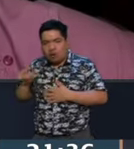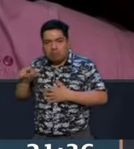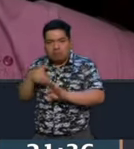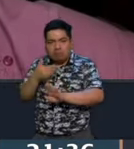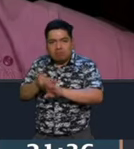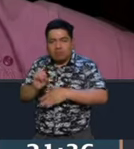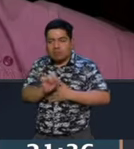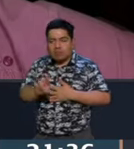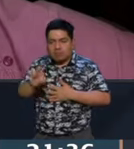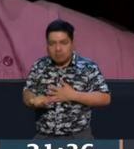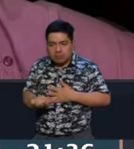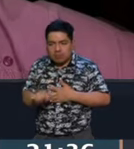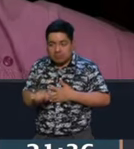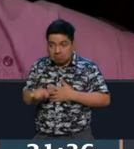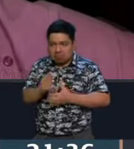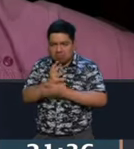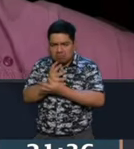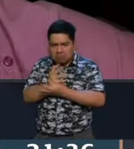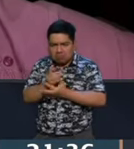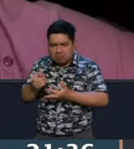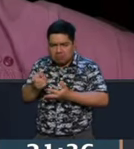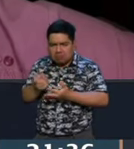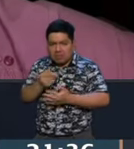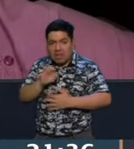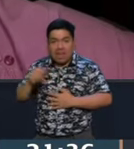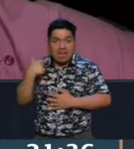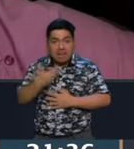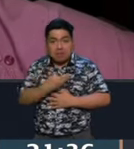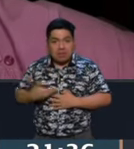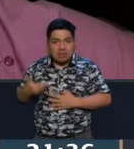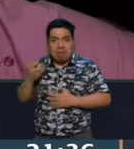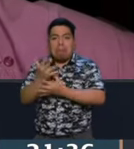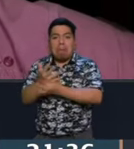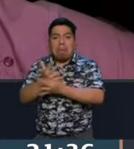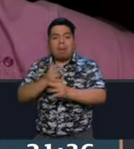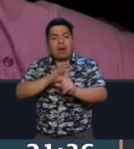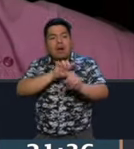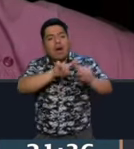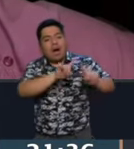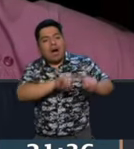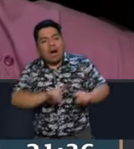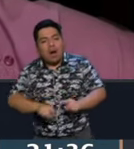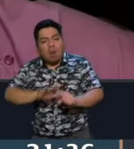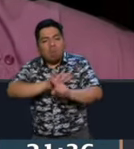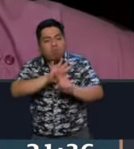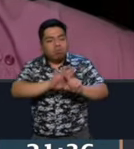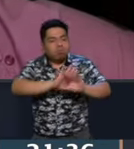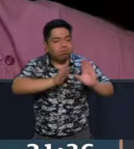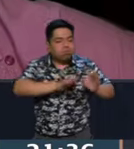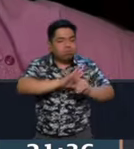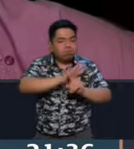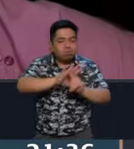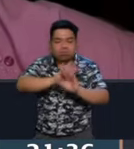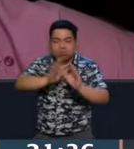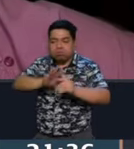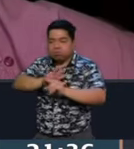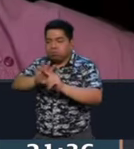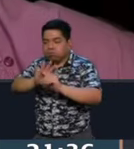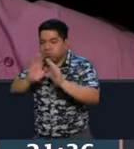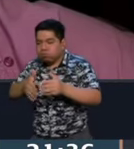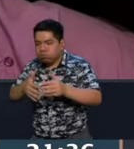Moreno, pues se iniciaron carpetas de investigación por temas tan ridículos como el influjo psíquico, del que acusaron al propio Rafael Correa, que